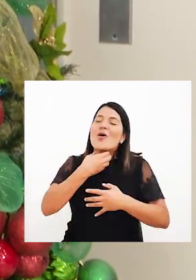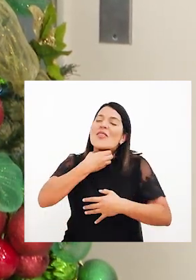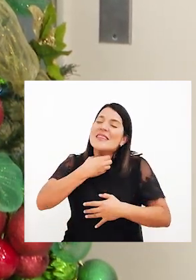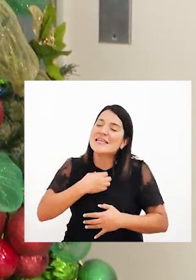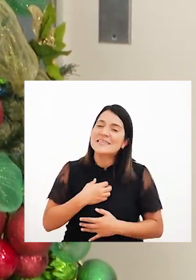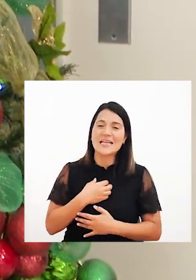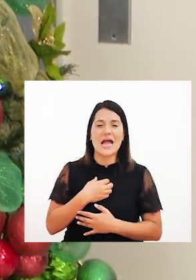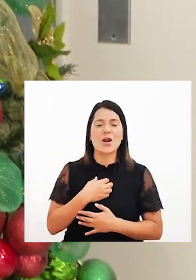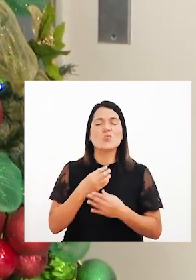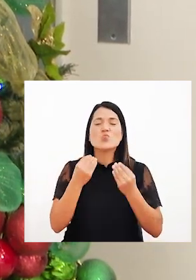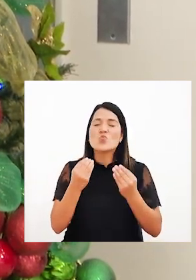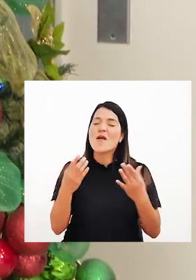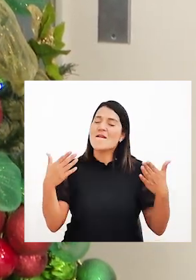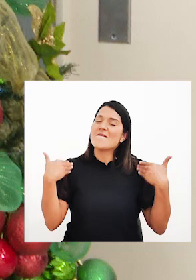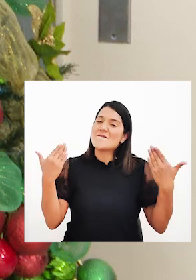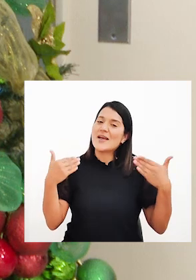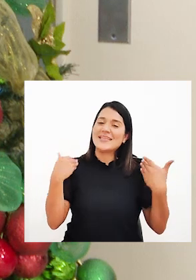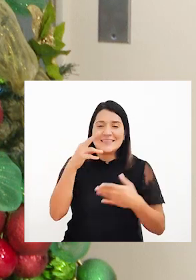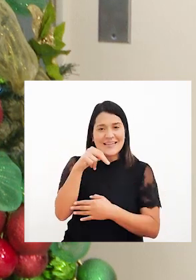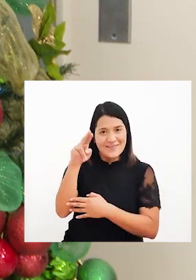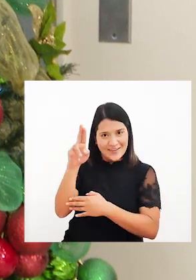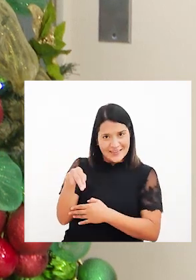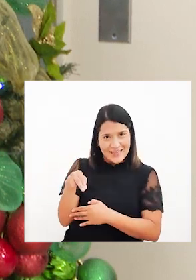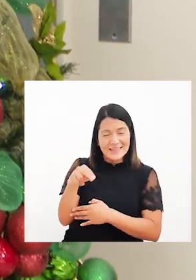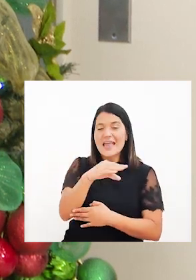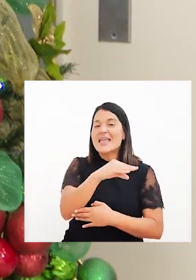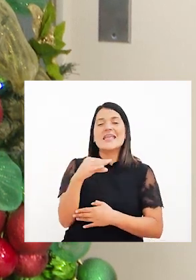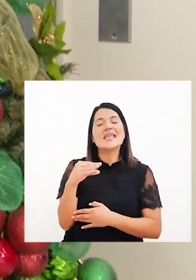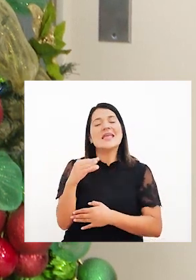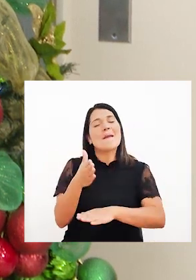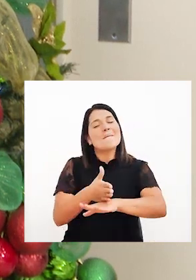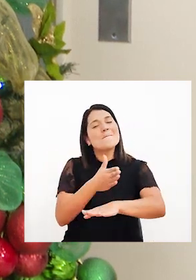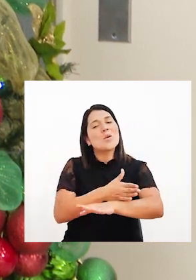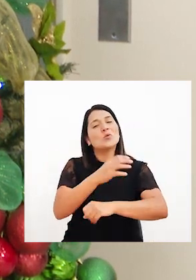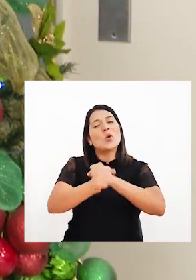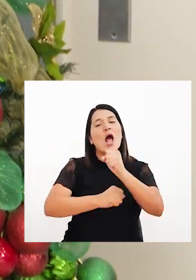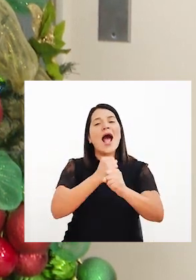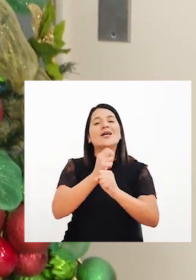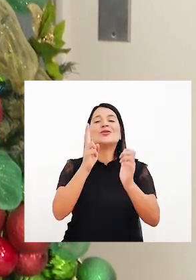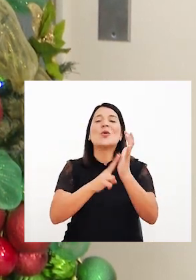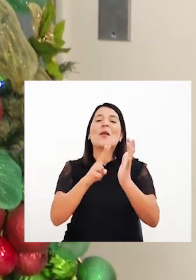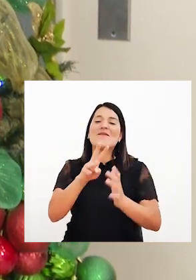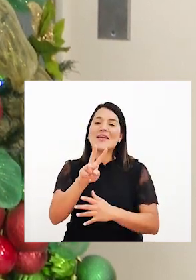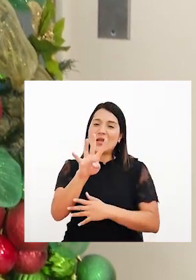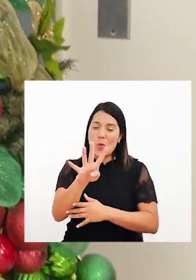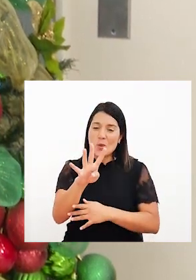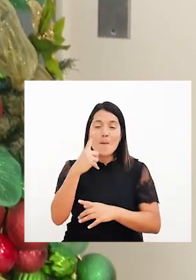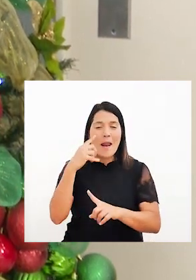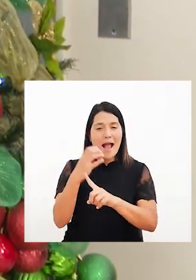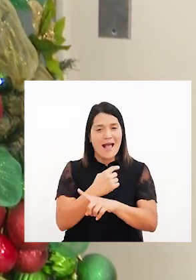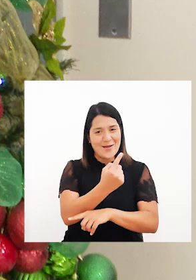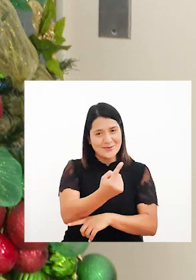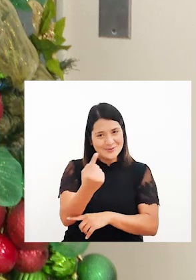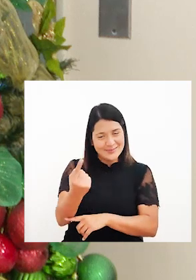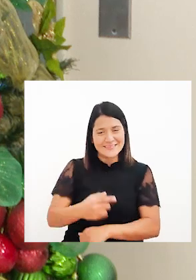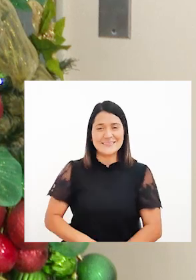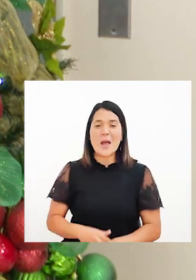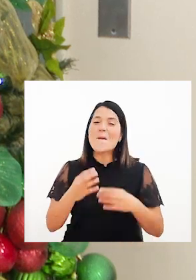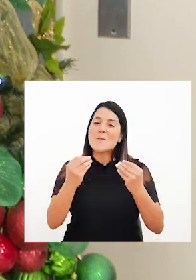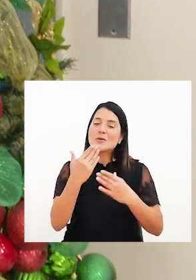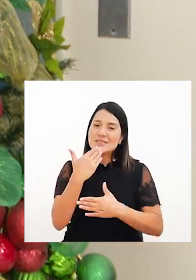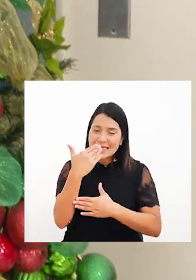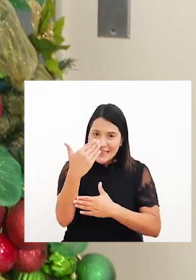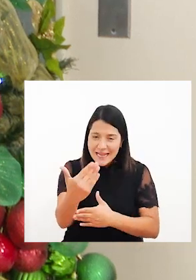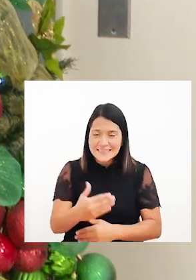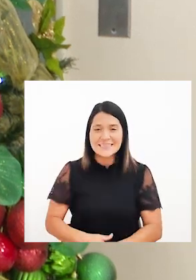desearles una muy feliz Navidad y un próspero 2024 a cada uno de ustedes.